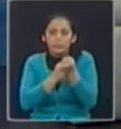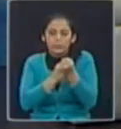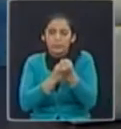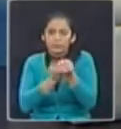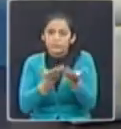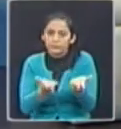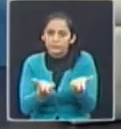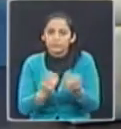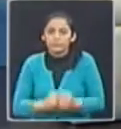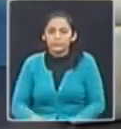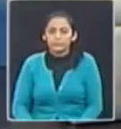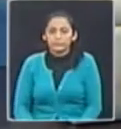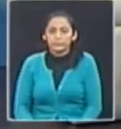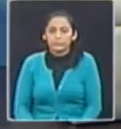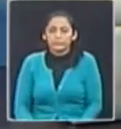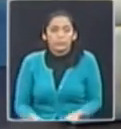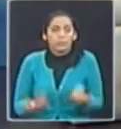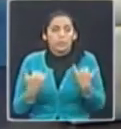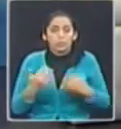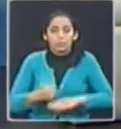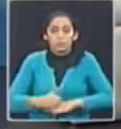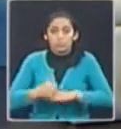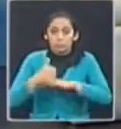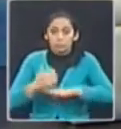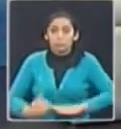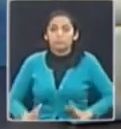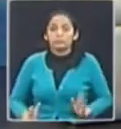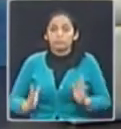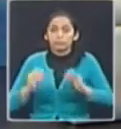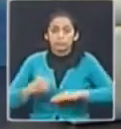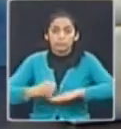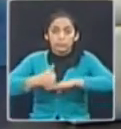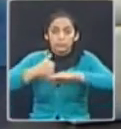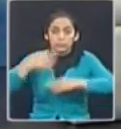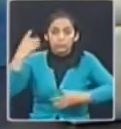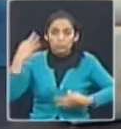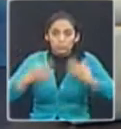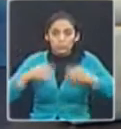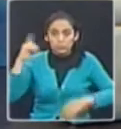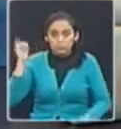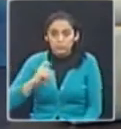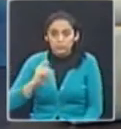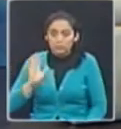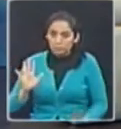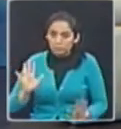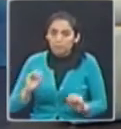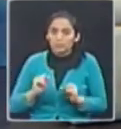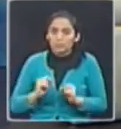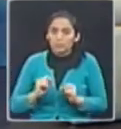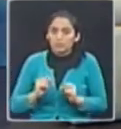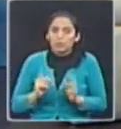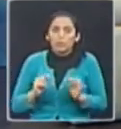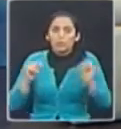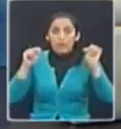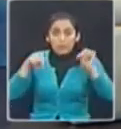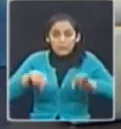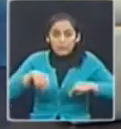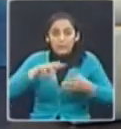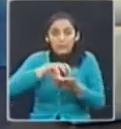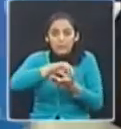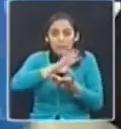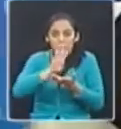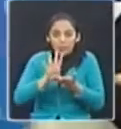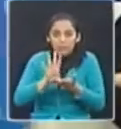justicia, ordinaria, de la fiscalía. Porque este es un juicio político. Y la gran diferencia es que nosotros en el juicio político